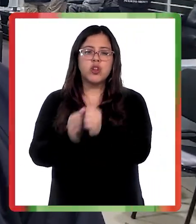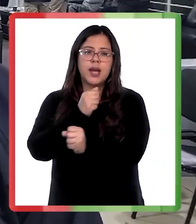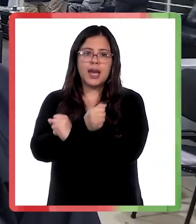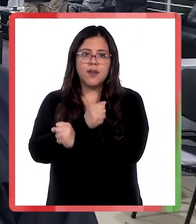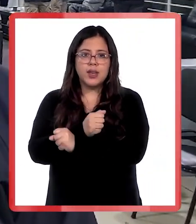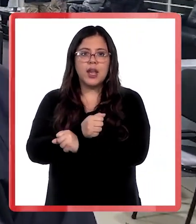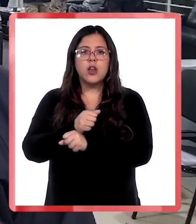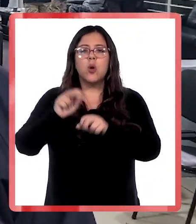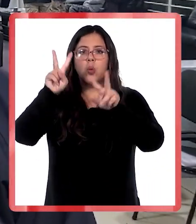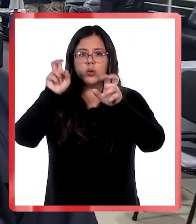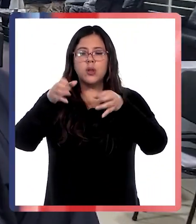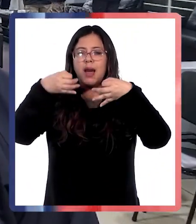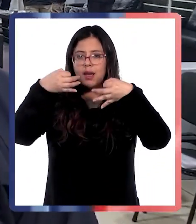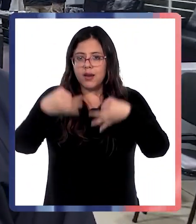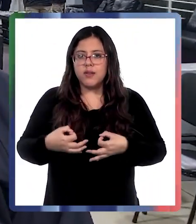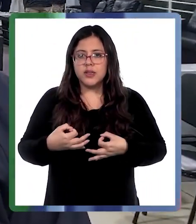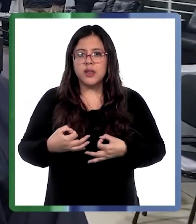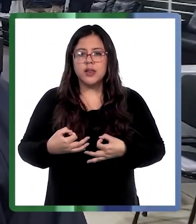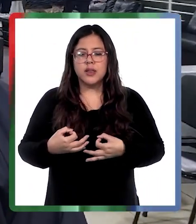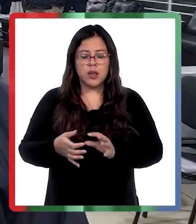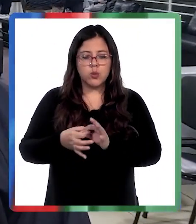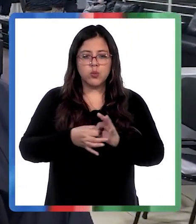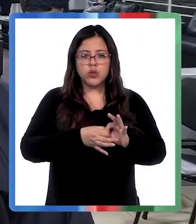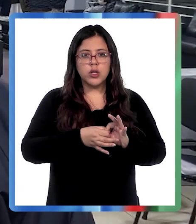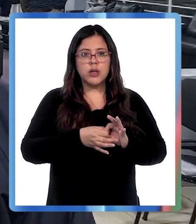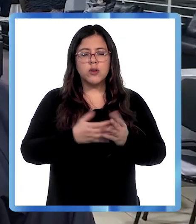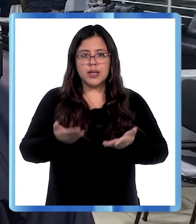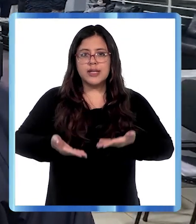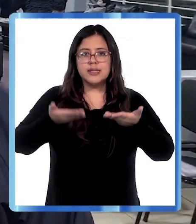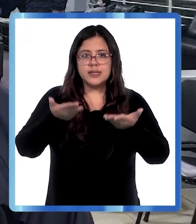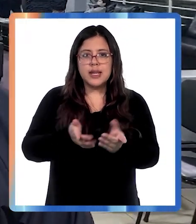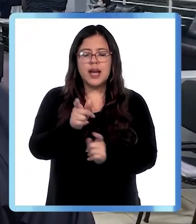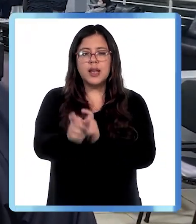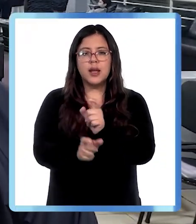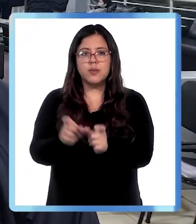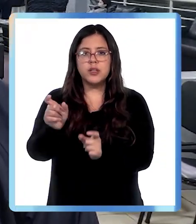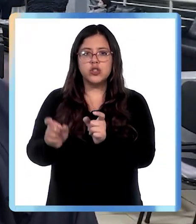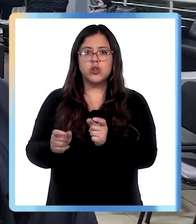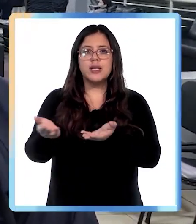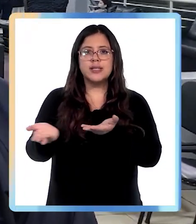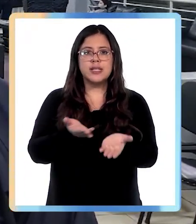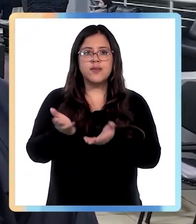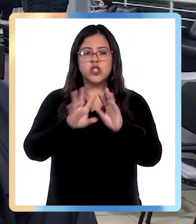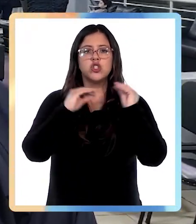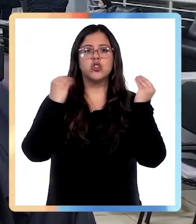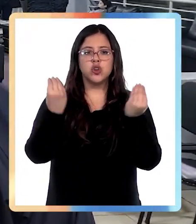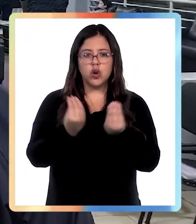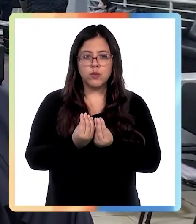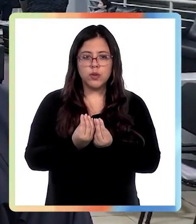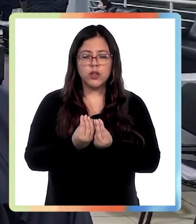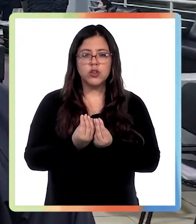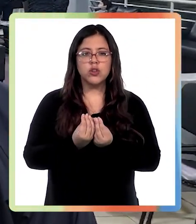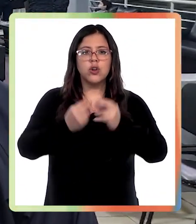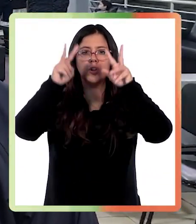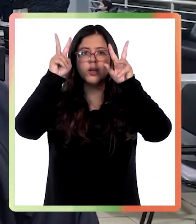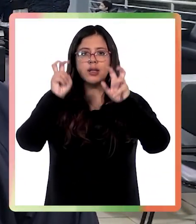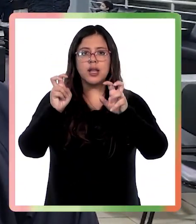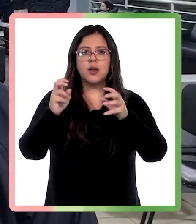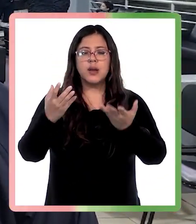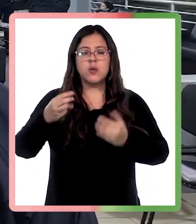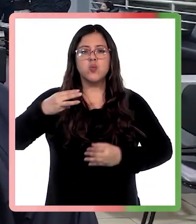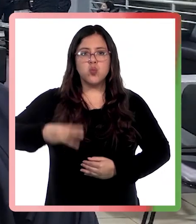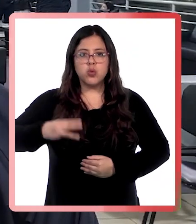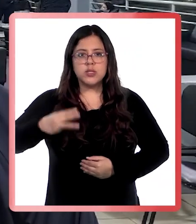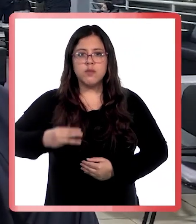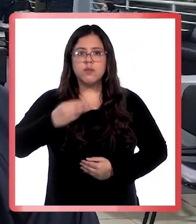carabinero es un trabajo muy eficiente ya que se entrega a la comunidad No es cierto un servicio más completo en cuanto a la